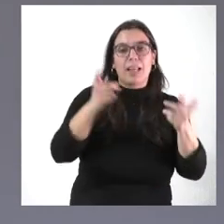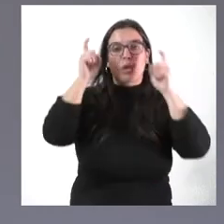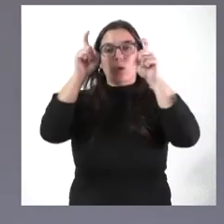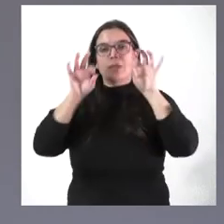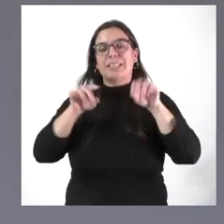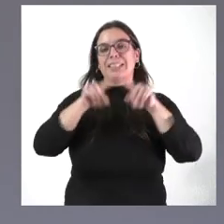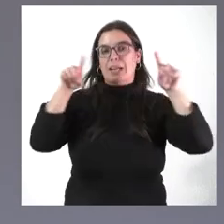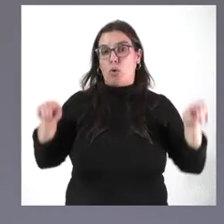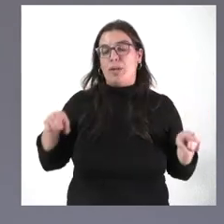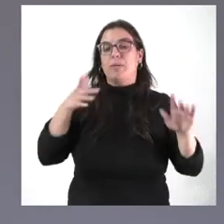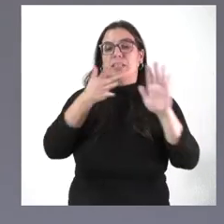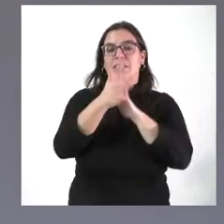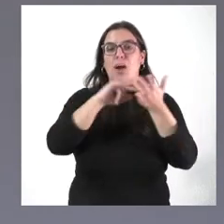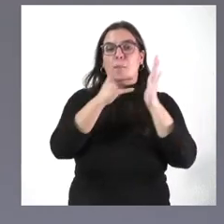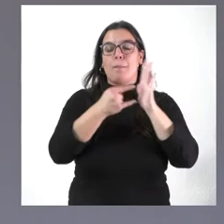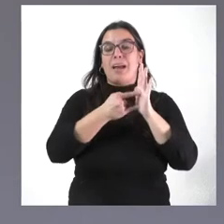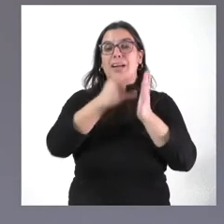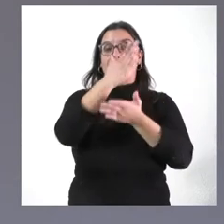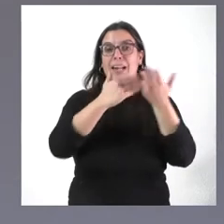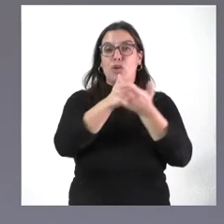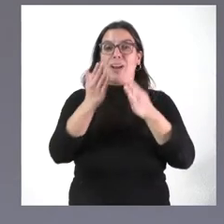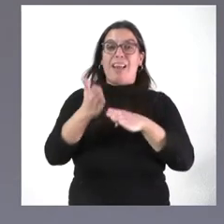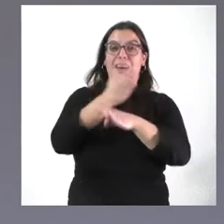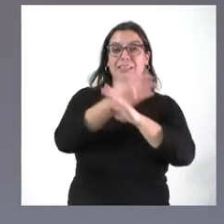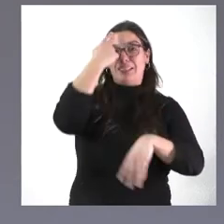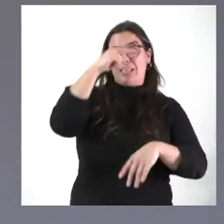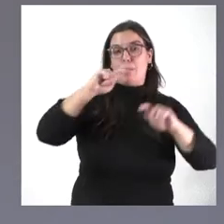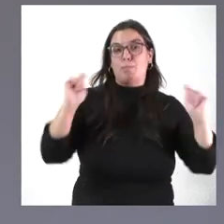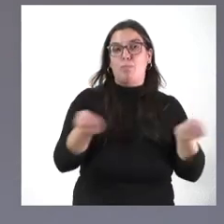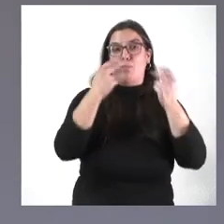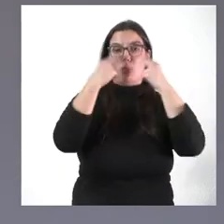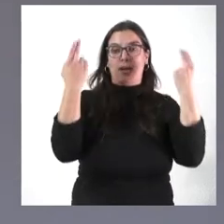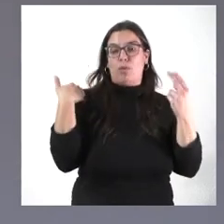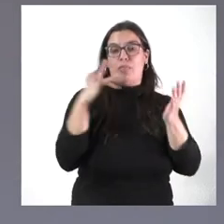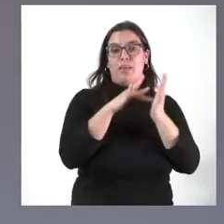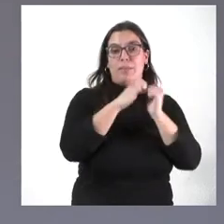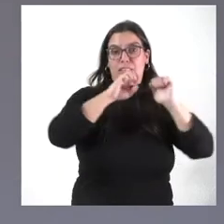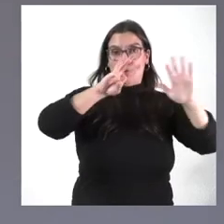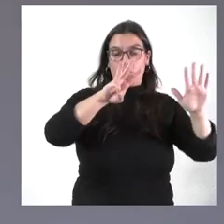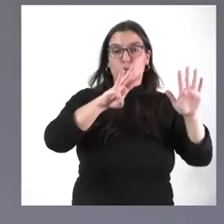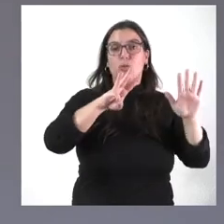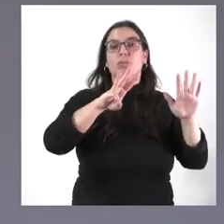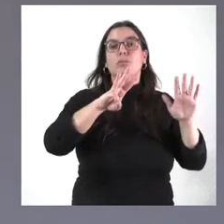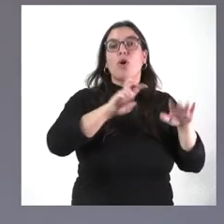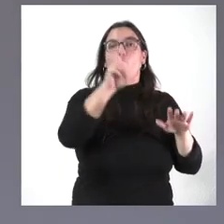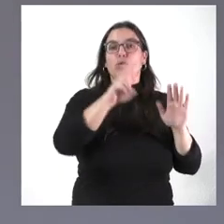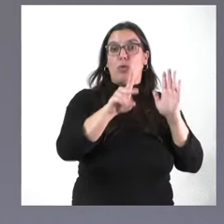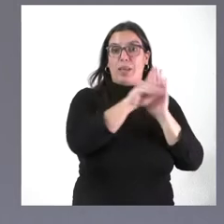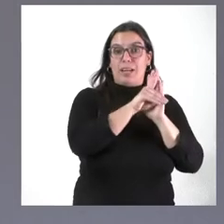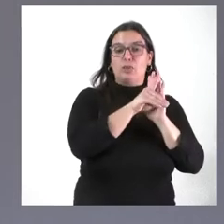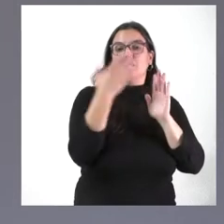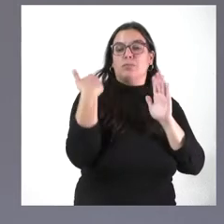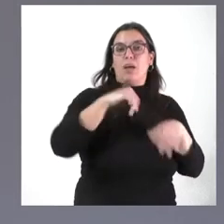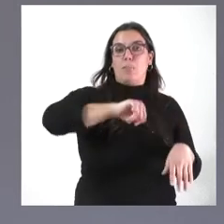se trata de un plan regional que viene precedido como saben de la publicación el día 28 de este mes de otro decreto por el que aprobamos